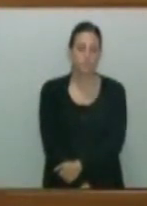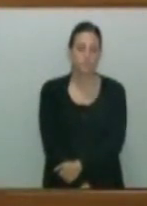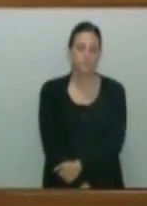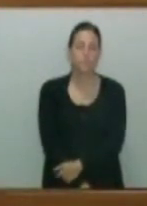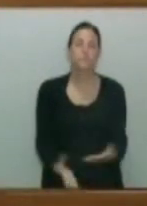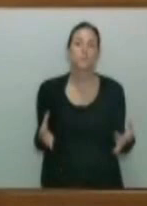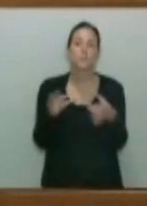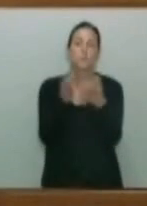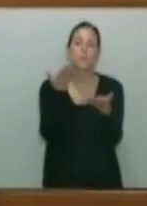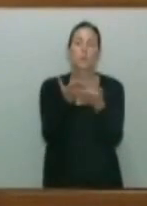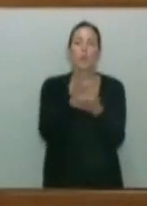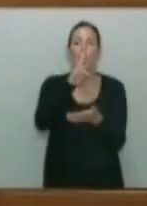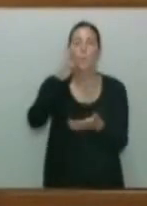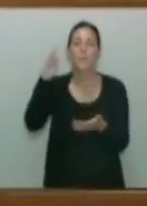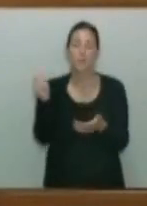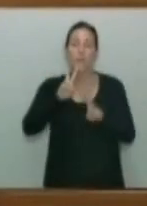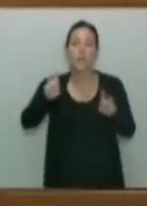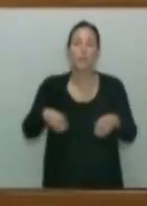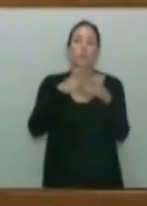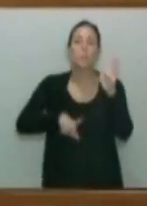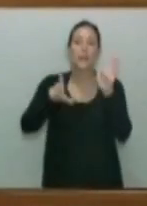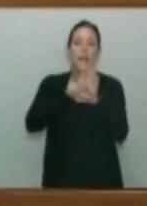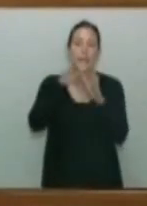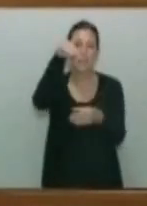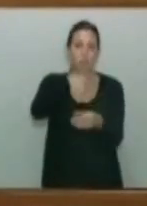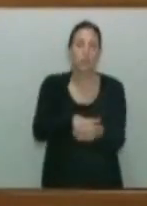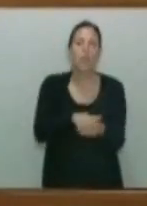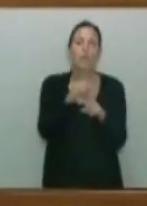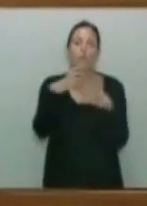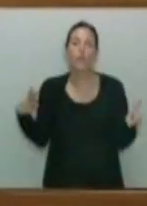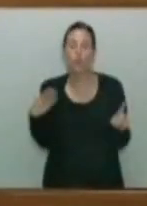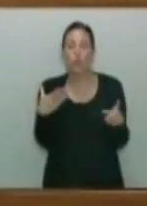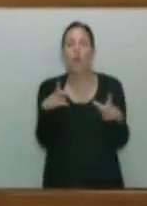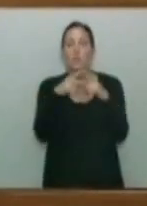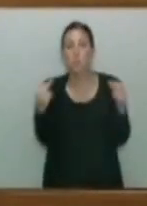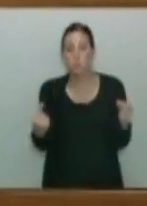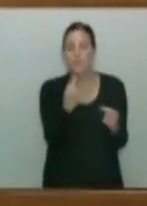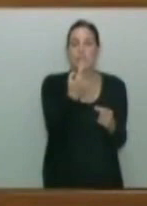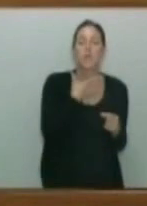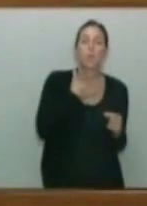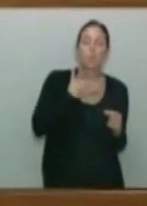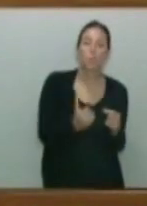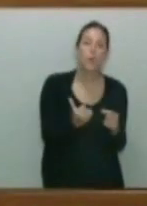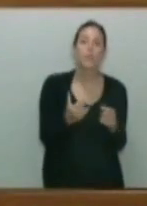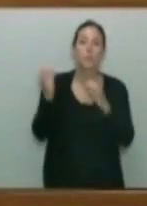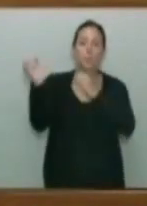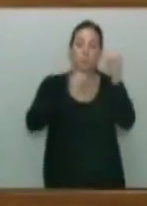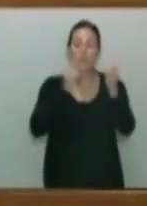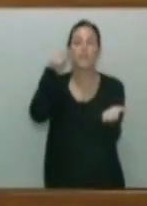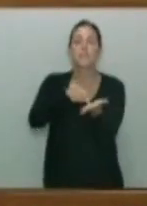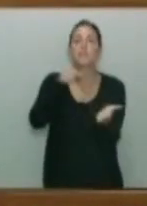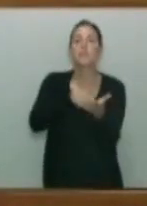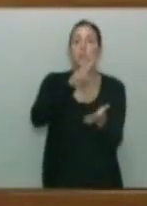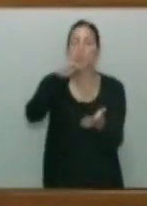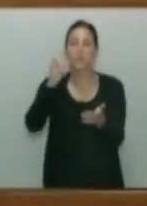en relación con la propuesta de UPyD de reforma de la ley electoral, Foro sugiere que se podría avanzar en la proporcionalidad reclamada por UPyD